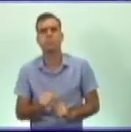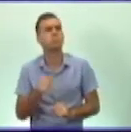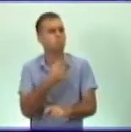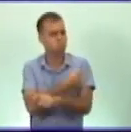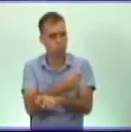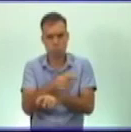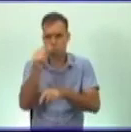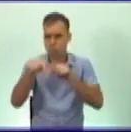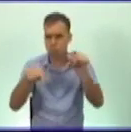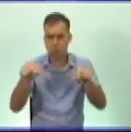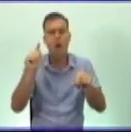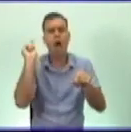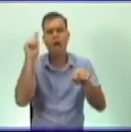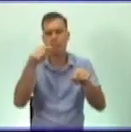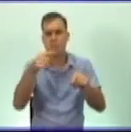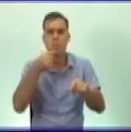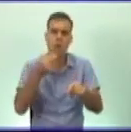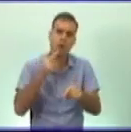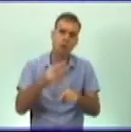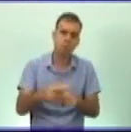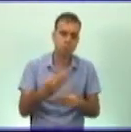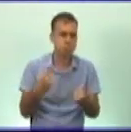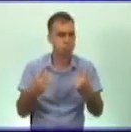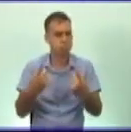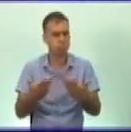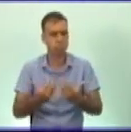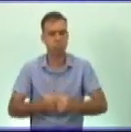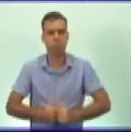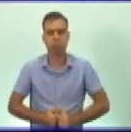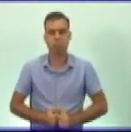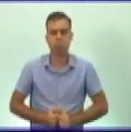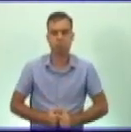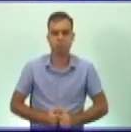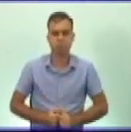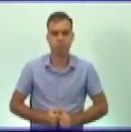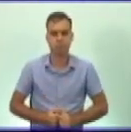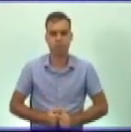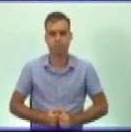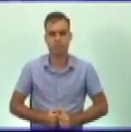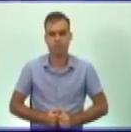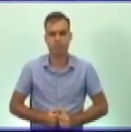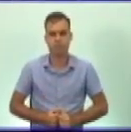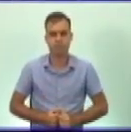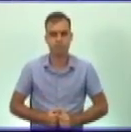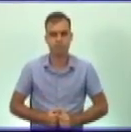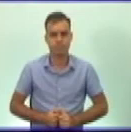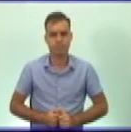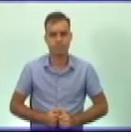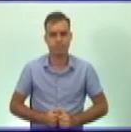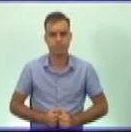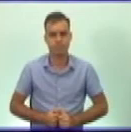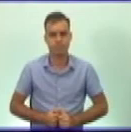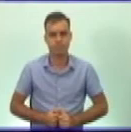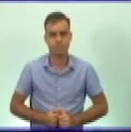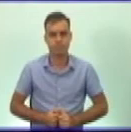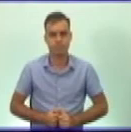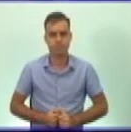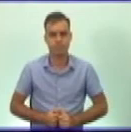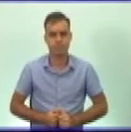docente dispuesto a ayudarlos, a orientarlo tanto a usted, a la familia como al